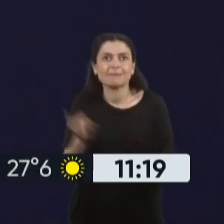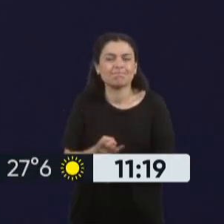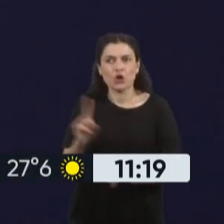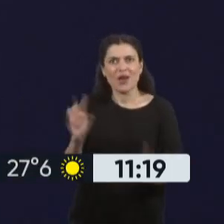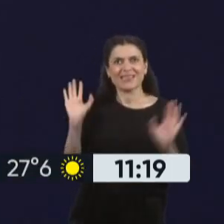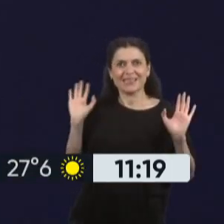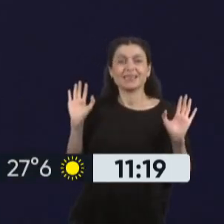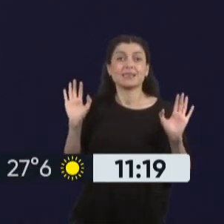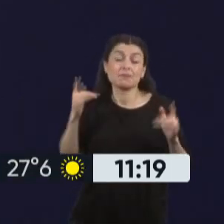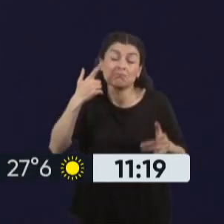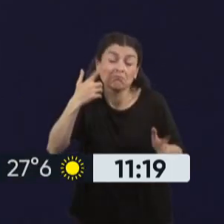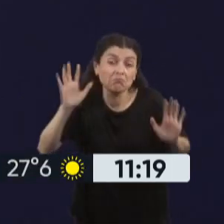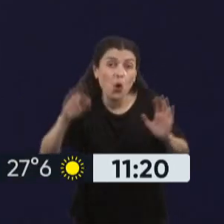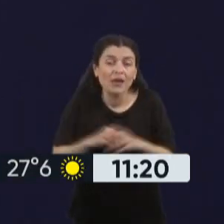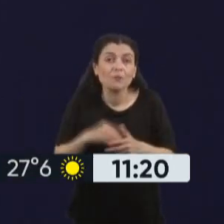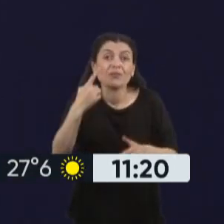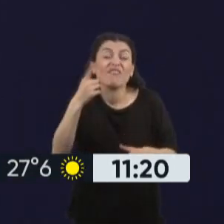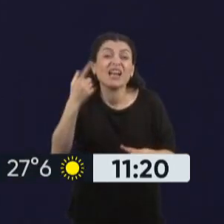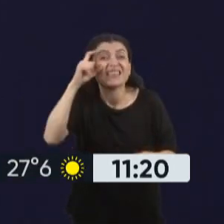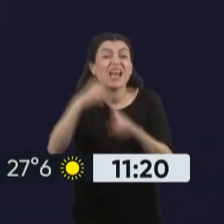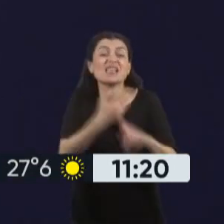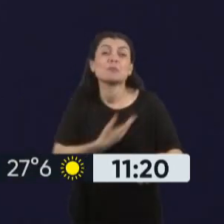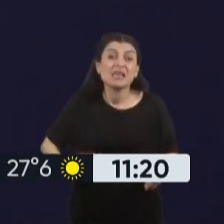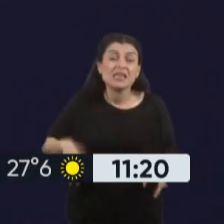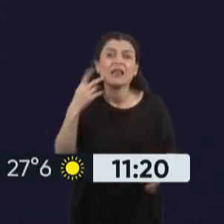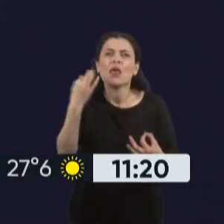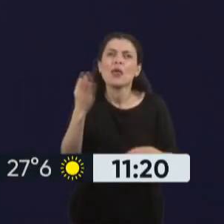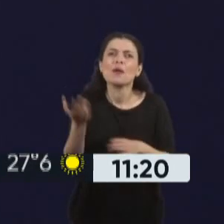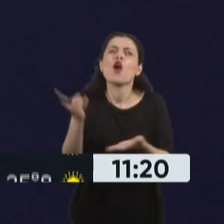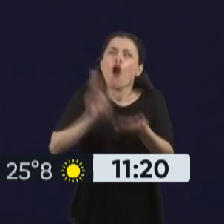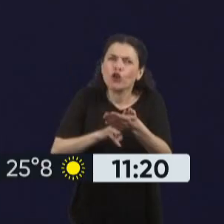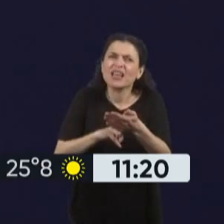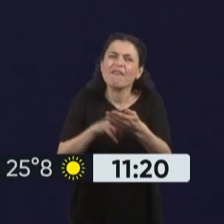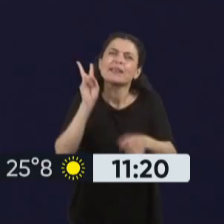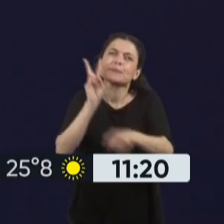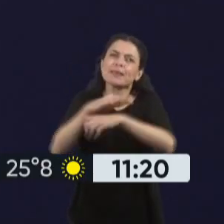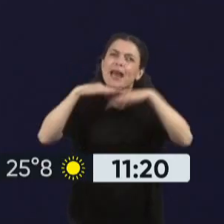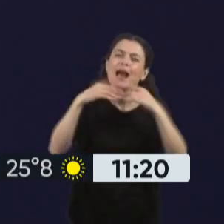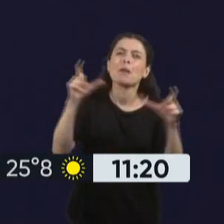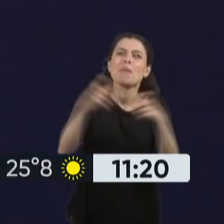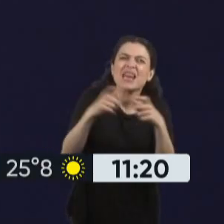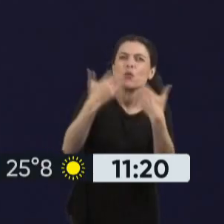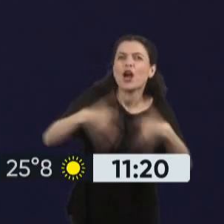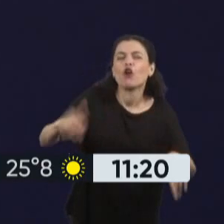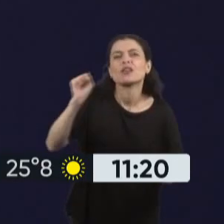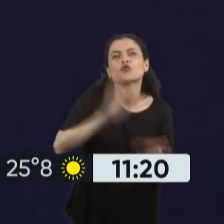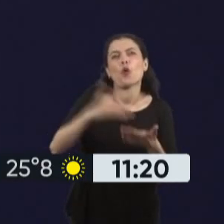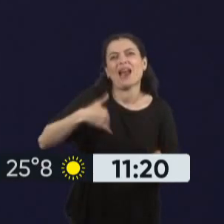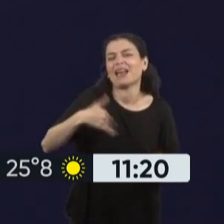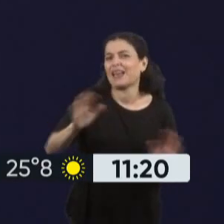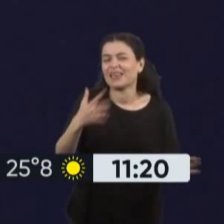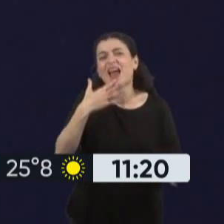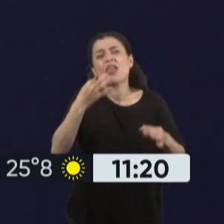algunas películas que tienen una calidad realmente impresionante y además con todo el potencial que tiene el cine argentino. La verdad que